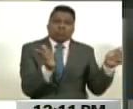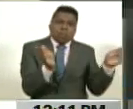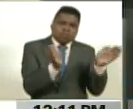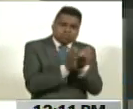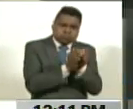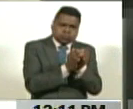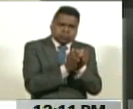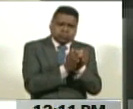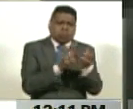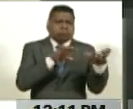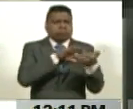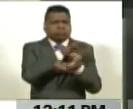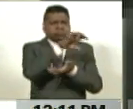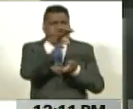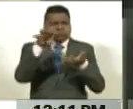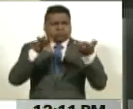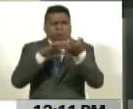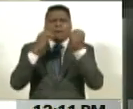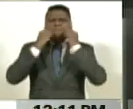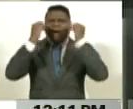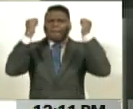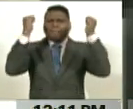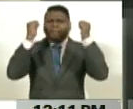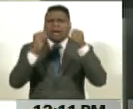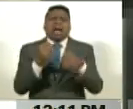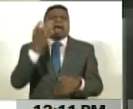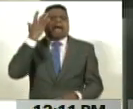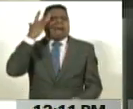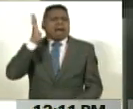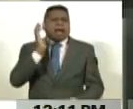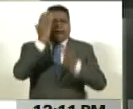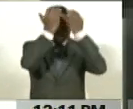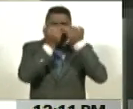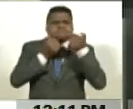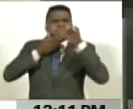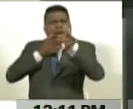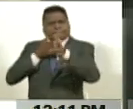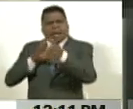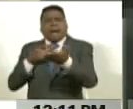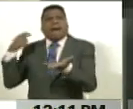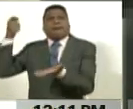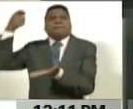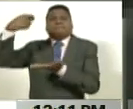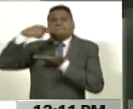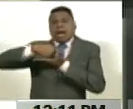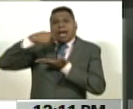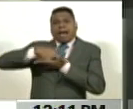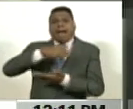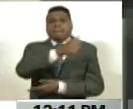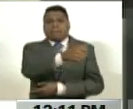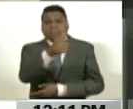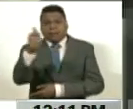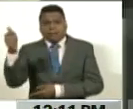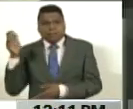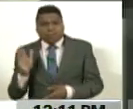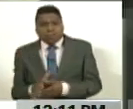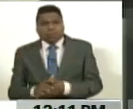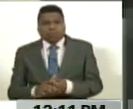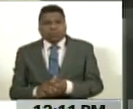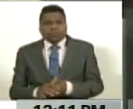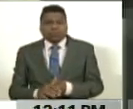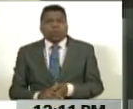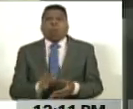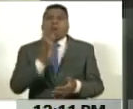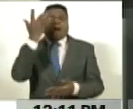pequeños violentos que por acciones mercenarias, pagadas y financiadas, pretenden quitarle la paz y asociarse a los elementos